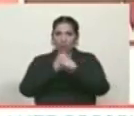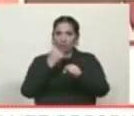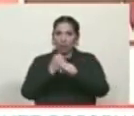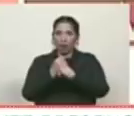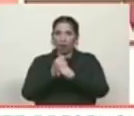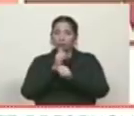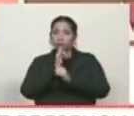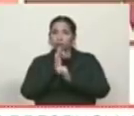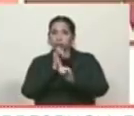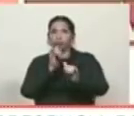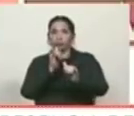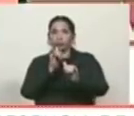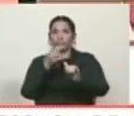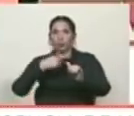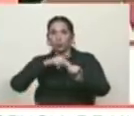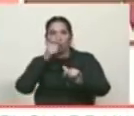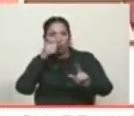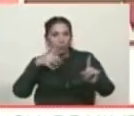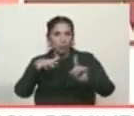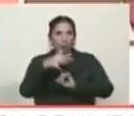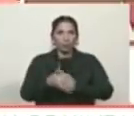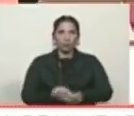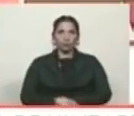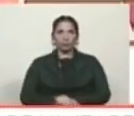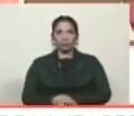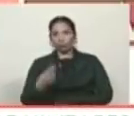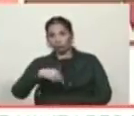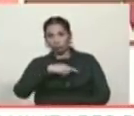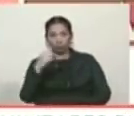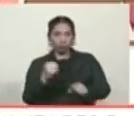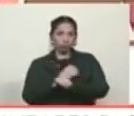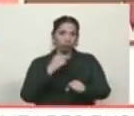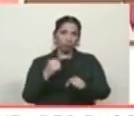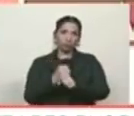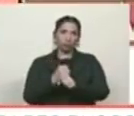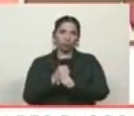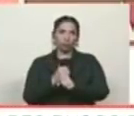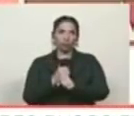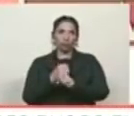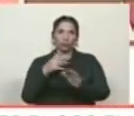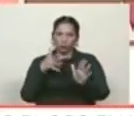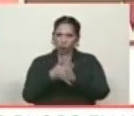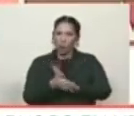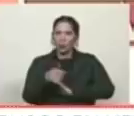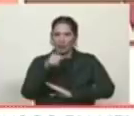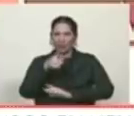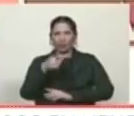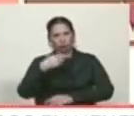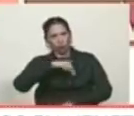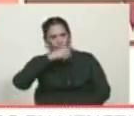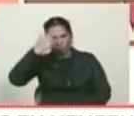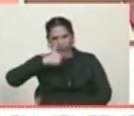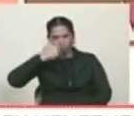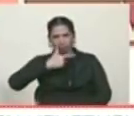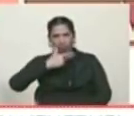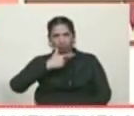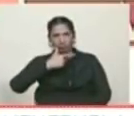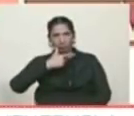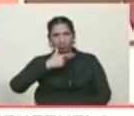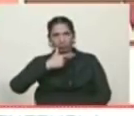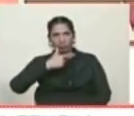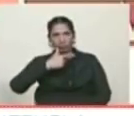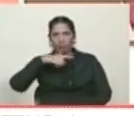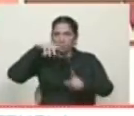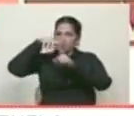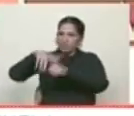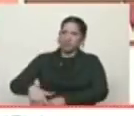manera oportuna y eficaz a nuestro pueblo. Estamos trabajando en función de eso. Y estamos seguros que más temprano que tarde derrotaremos la